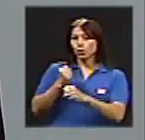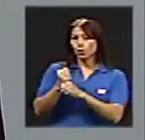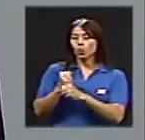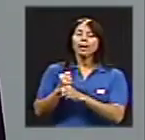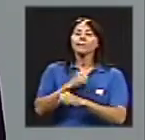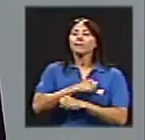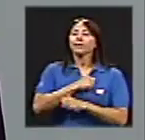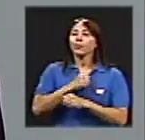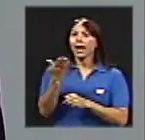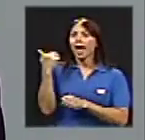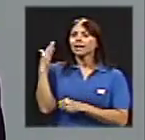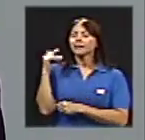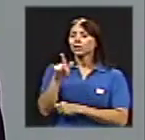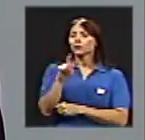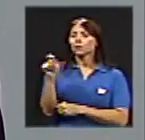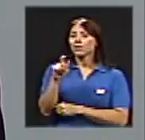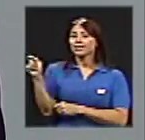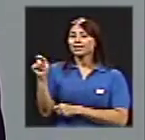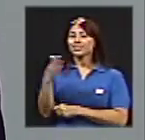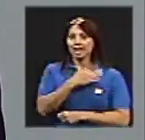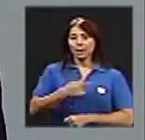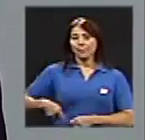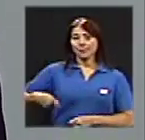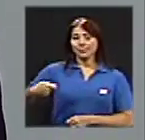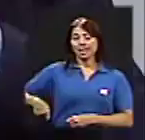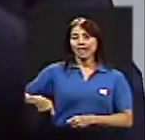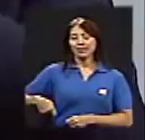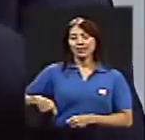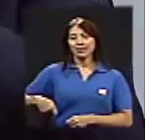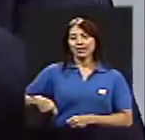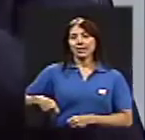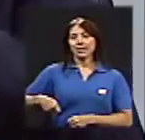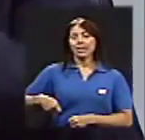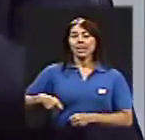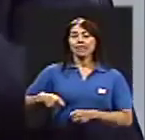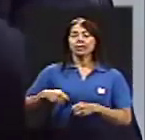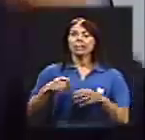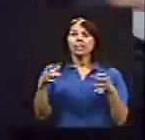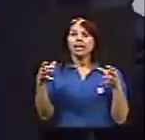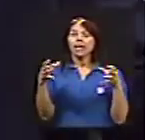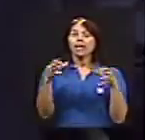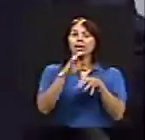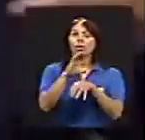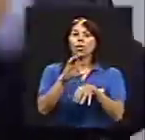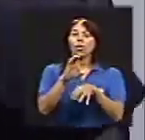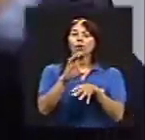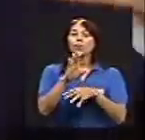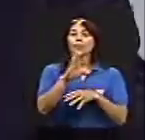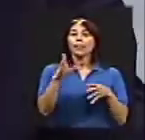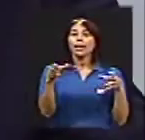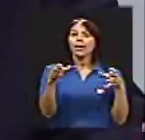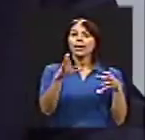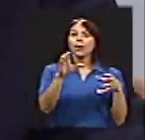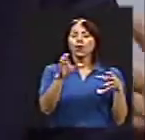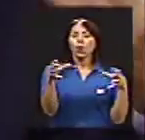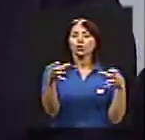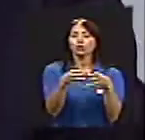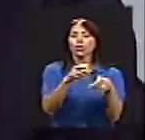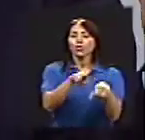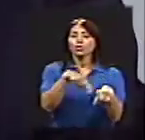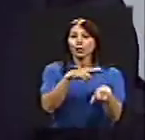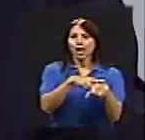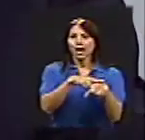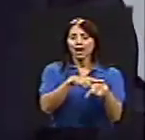presidente Arce del Consejo Nacional, que iba a iniciar para todas las